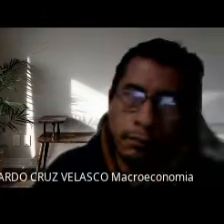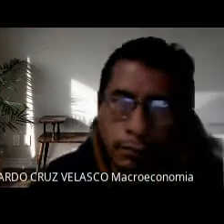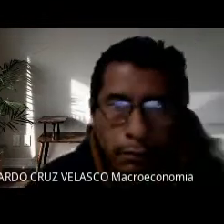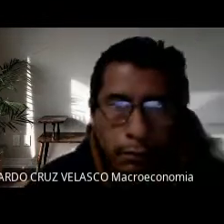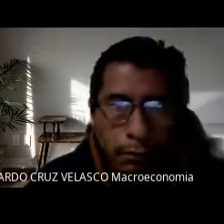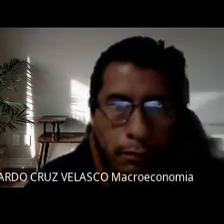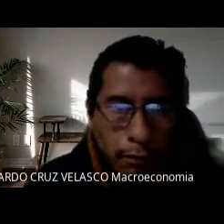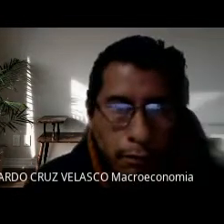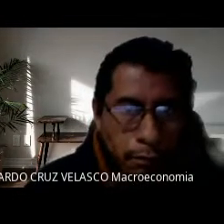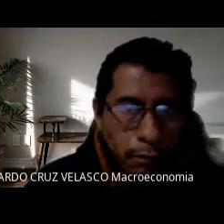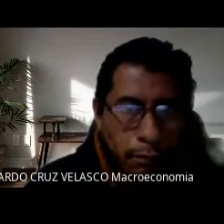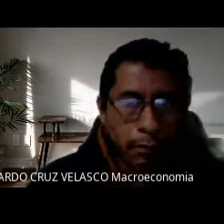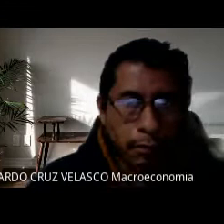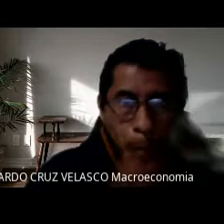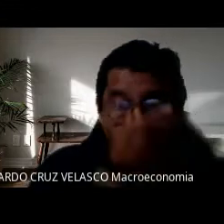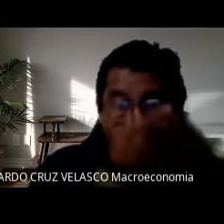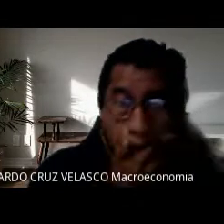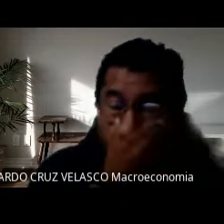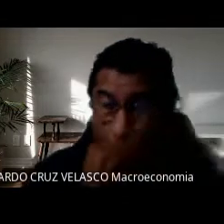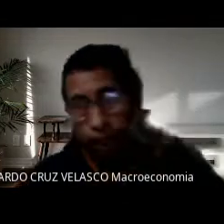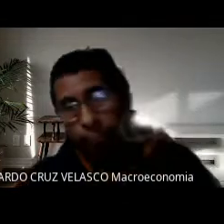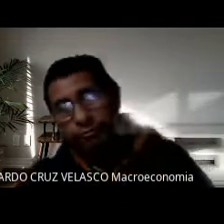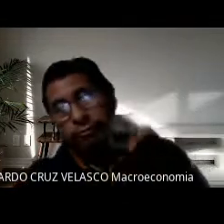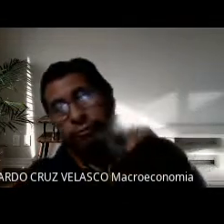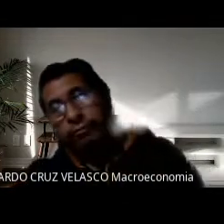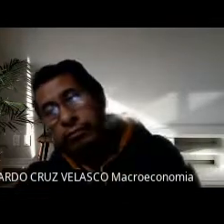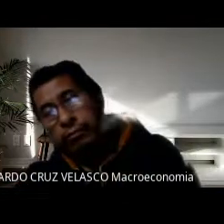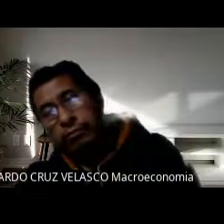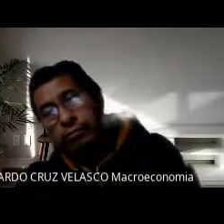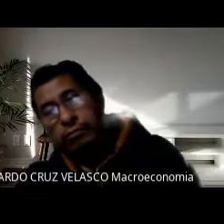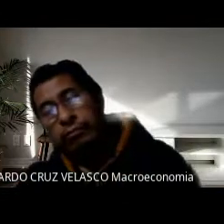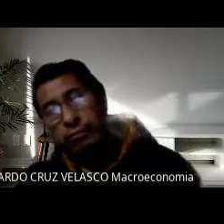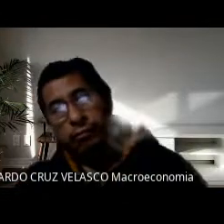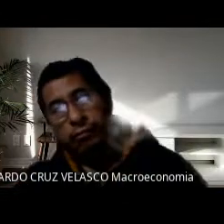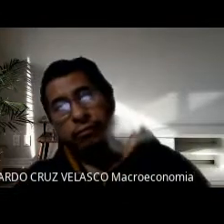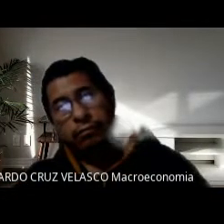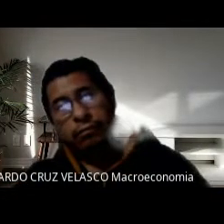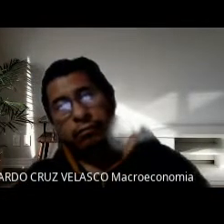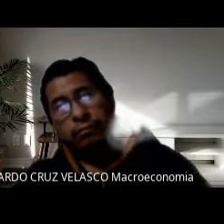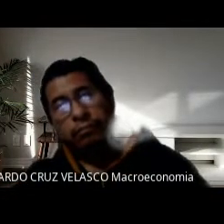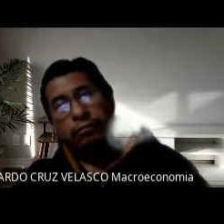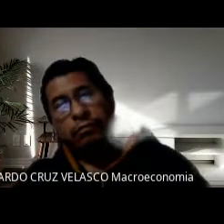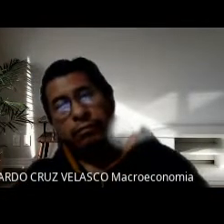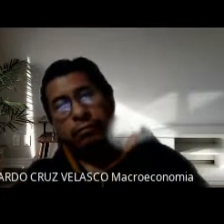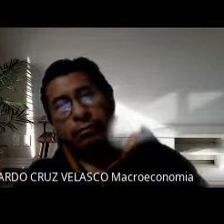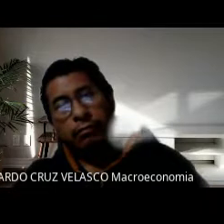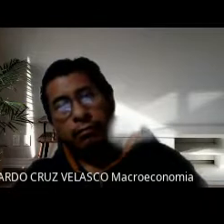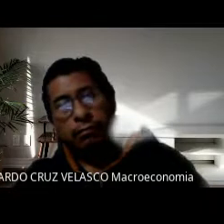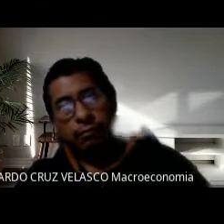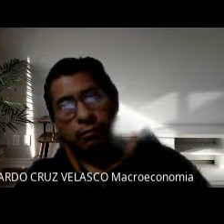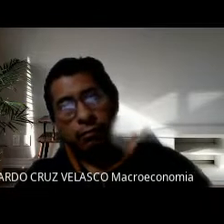Tras casi 10 horas de sesión, el Senado de la República aprobó sin cambios la miscelánea fiscal 2022. En 8 claves